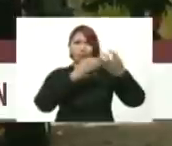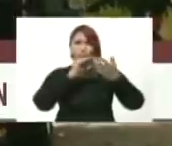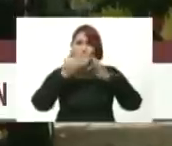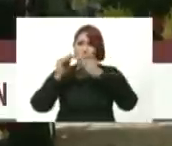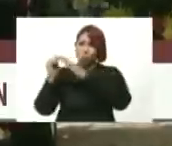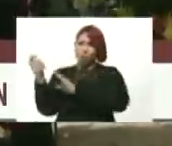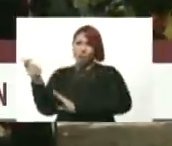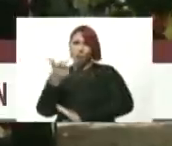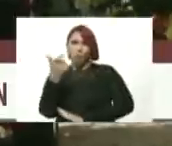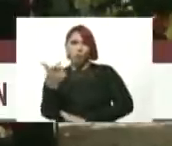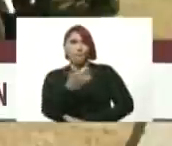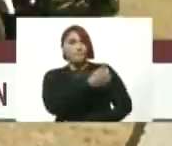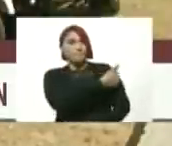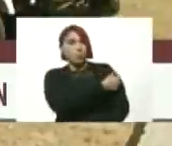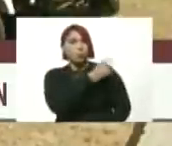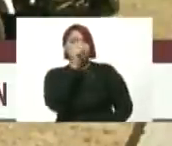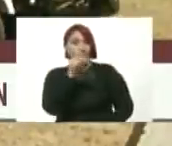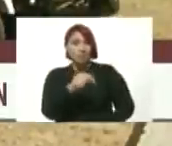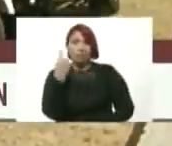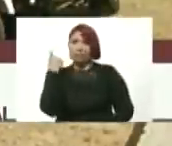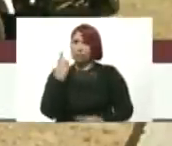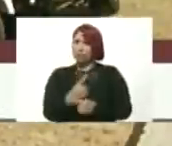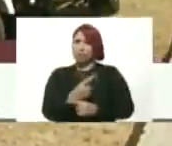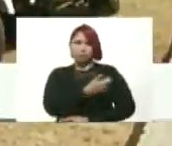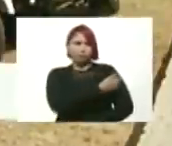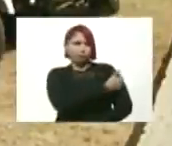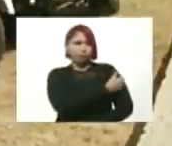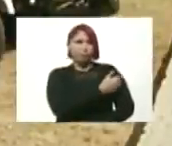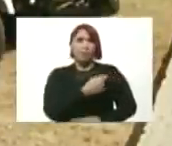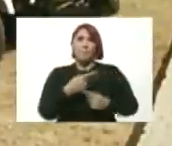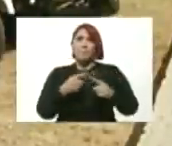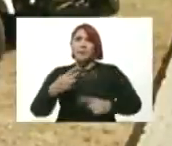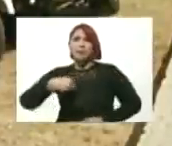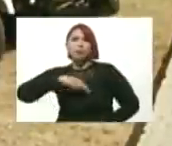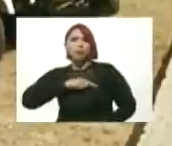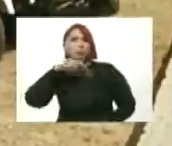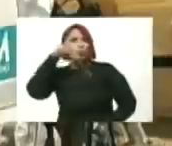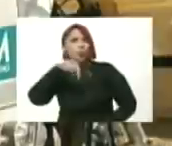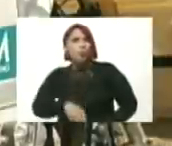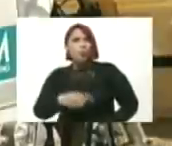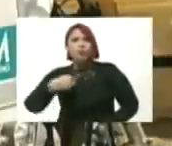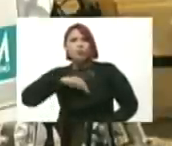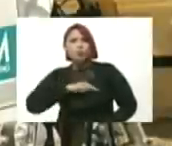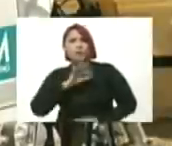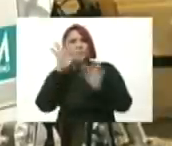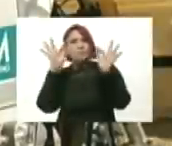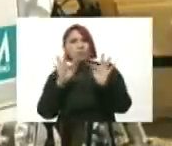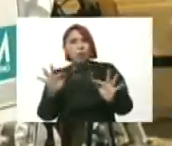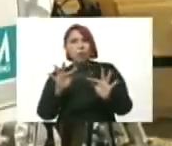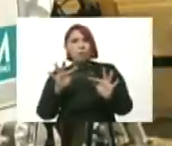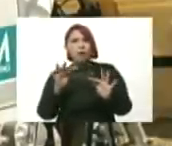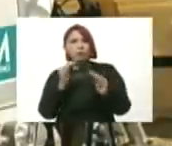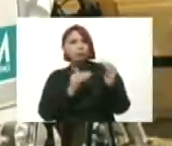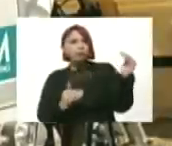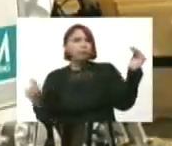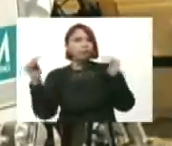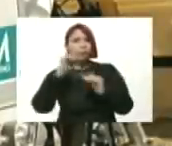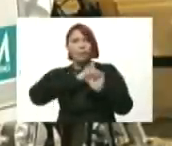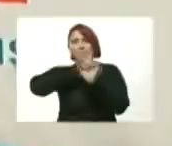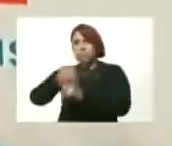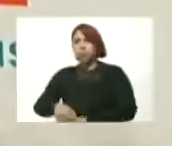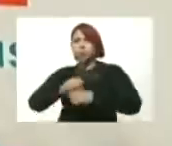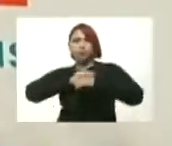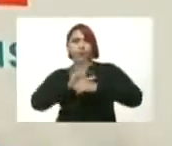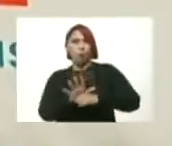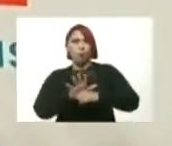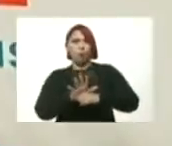a vacunar a vacunar vacunar para nosotros hoy es nuestra forma de vencer de derrotar el coronavirus